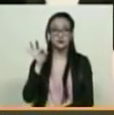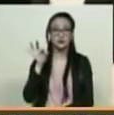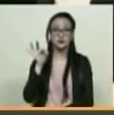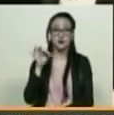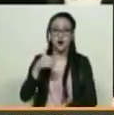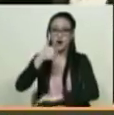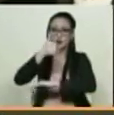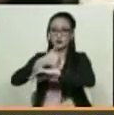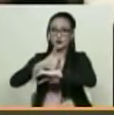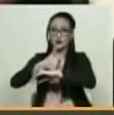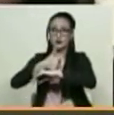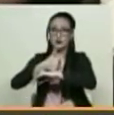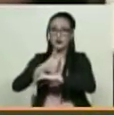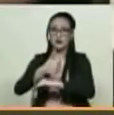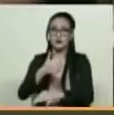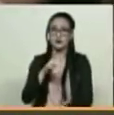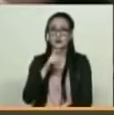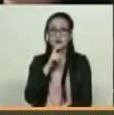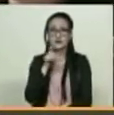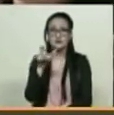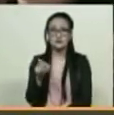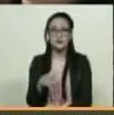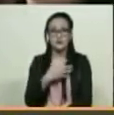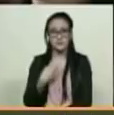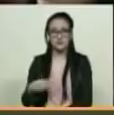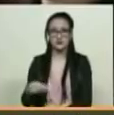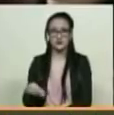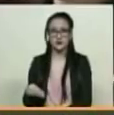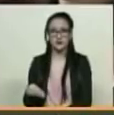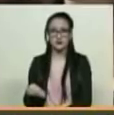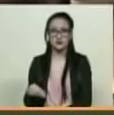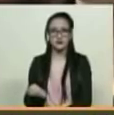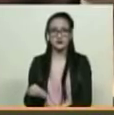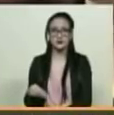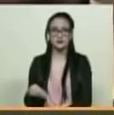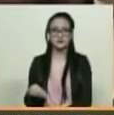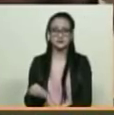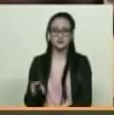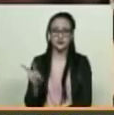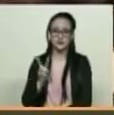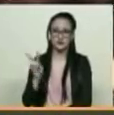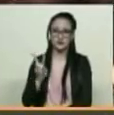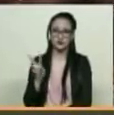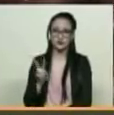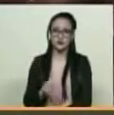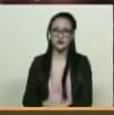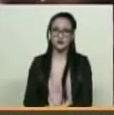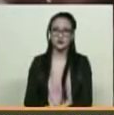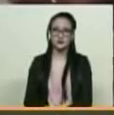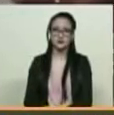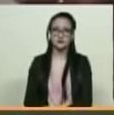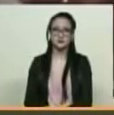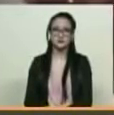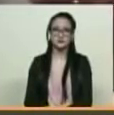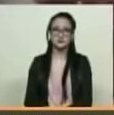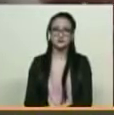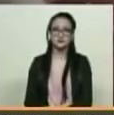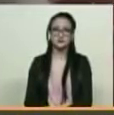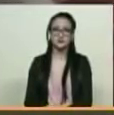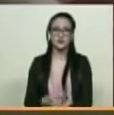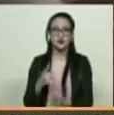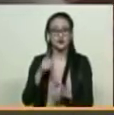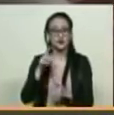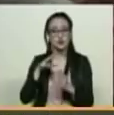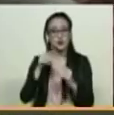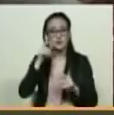máxima autoridad del país, al jefe de Estado y presidente de la República Bolivariana de Venezuela. Recordemos que los ciudadanos extranjeros